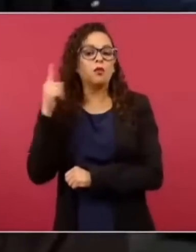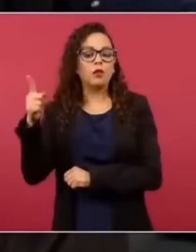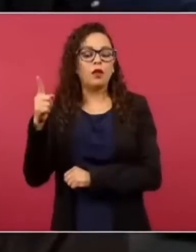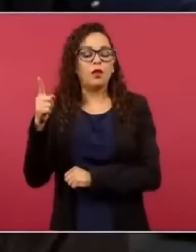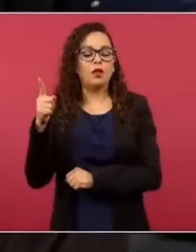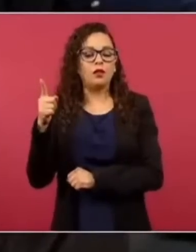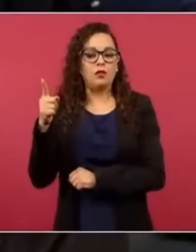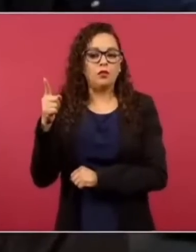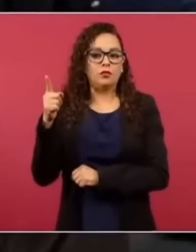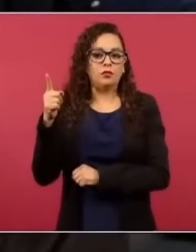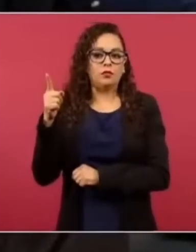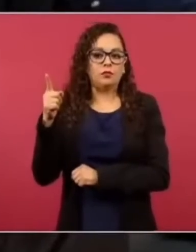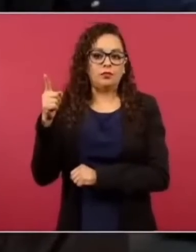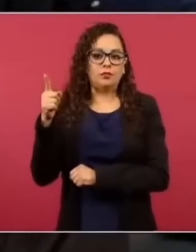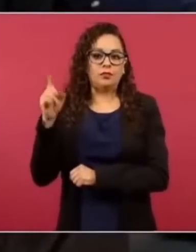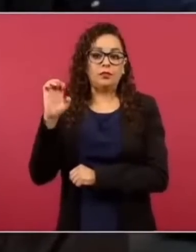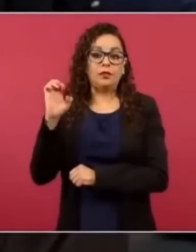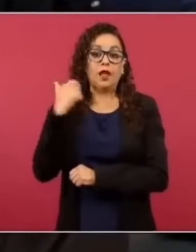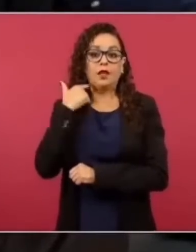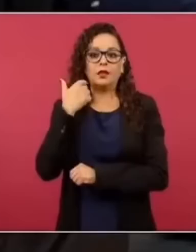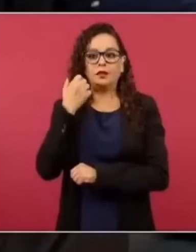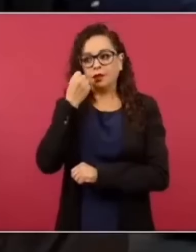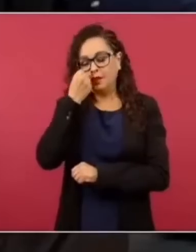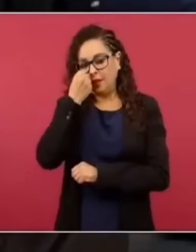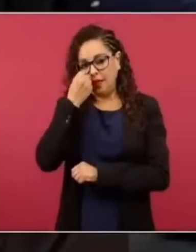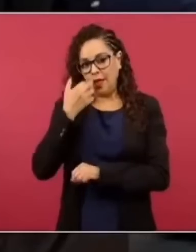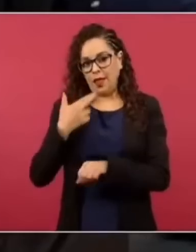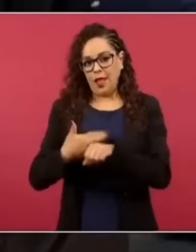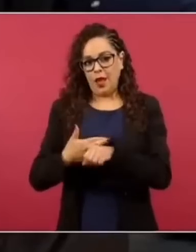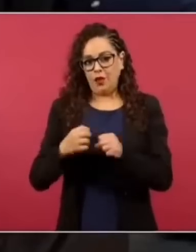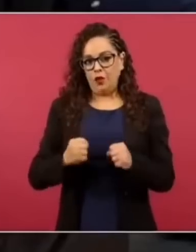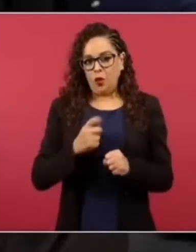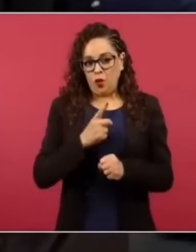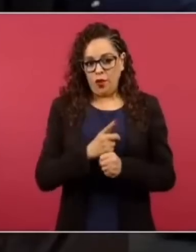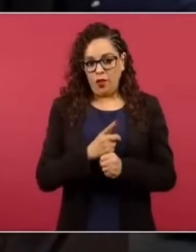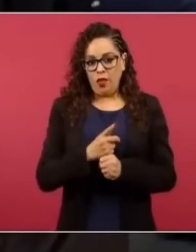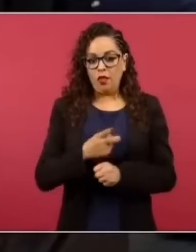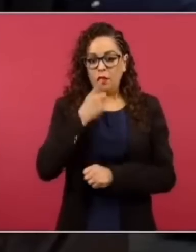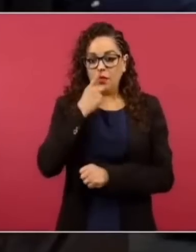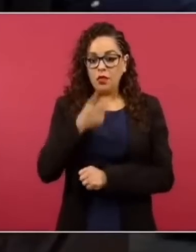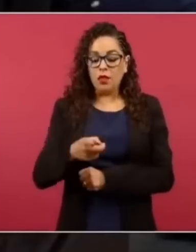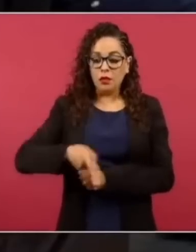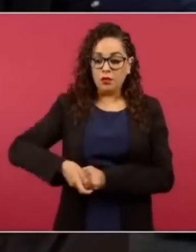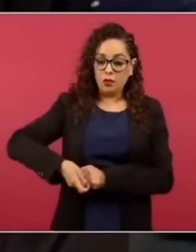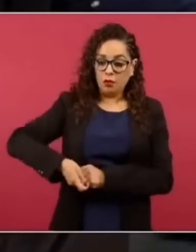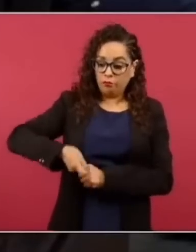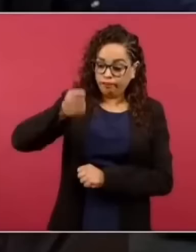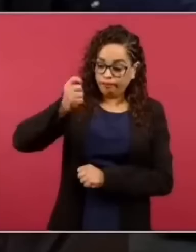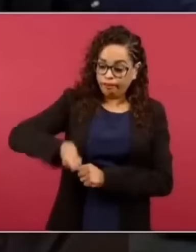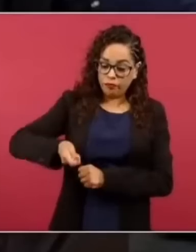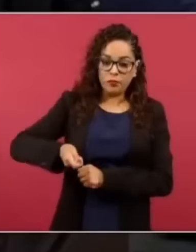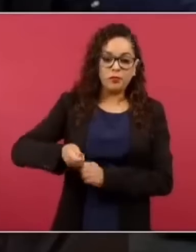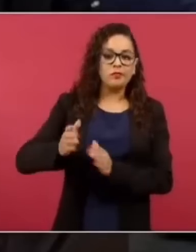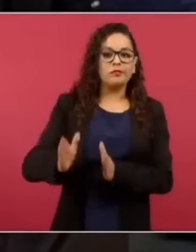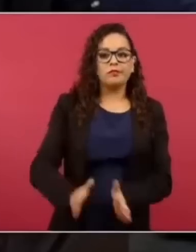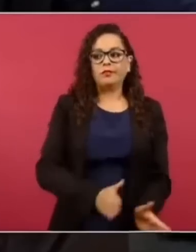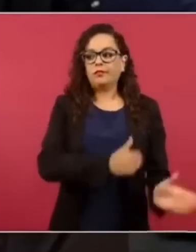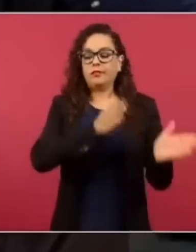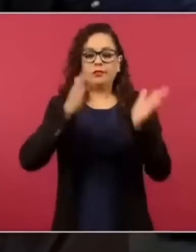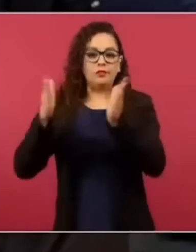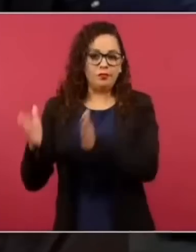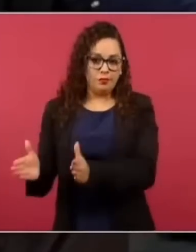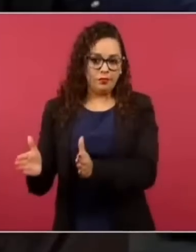exsecretario de Seguridad, pues había solicitado que se aplazara la fecha de la sentencia del exfuncionario de Felipe Calderón, y bueno,